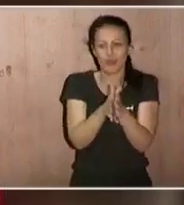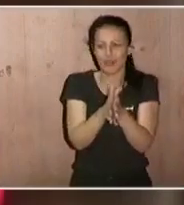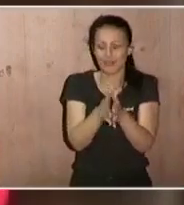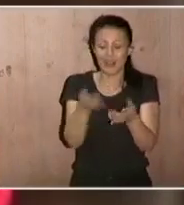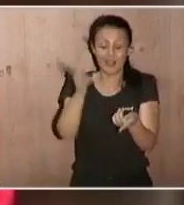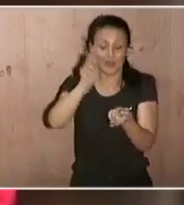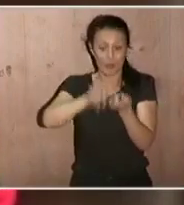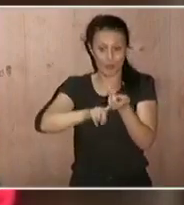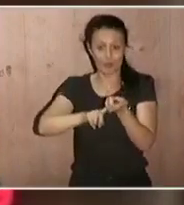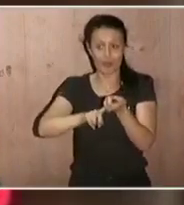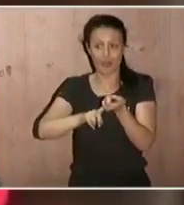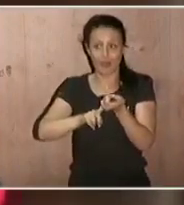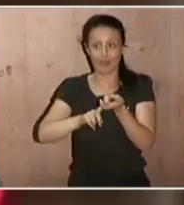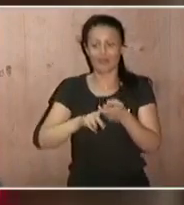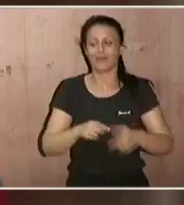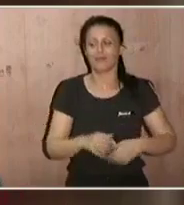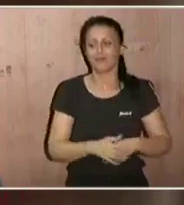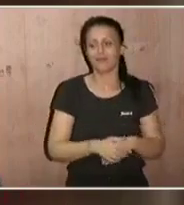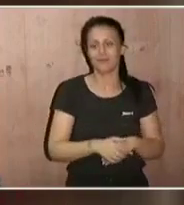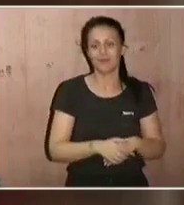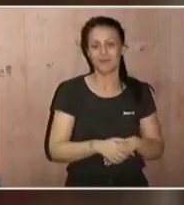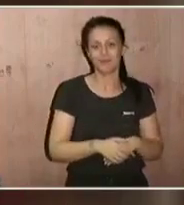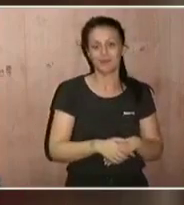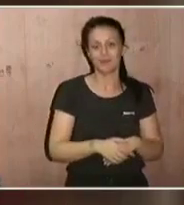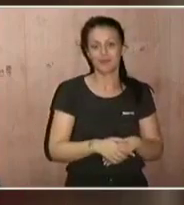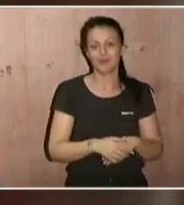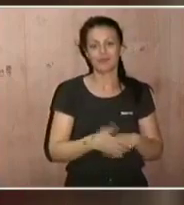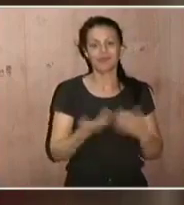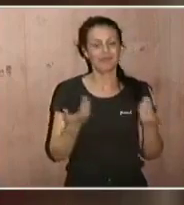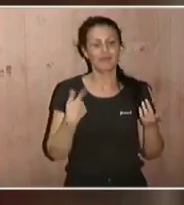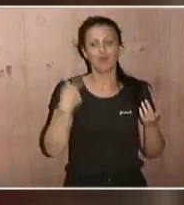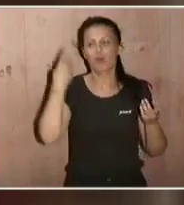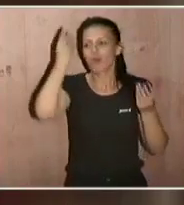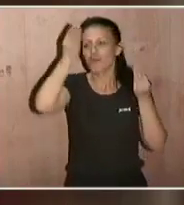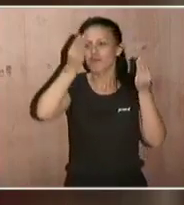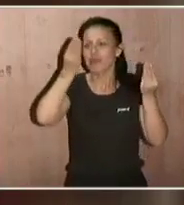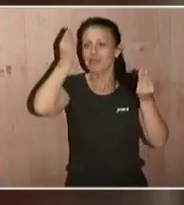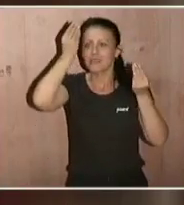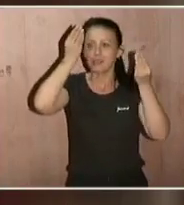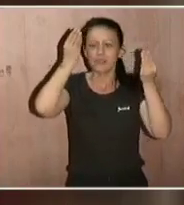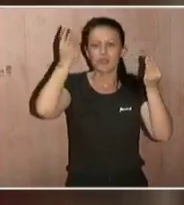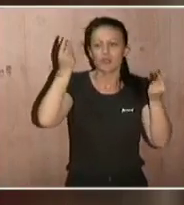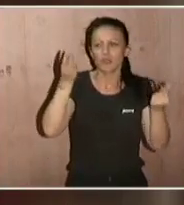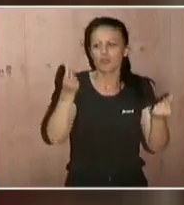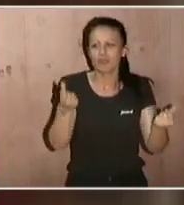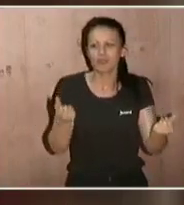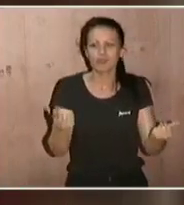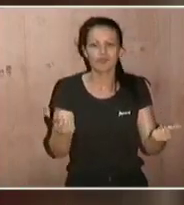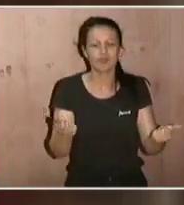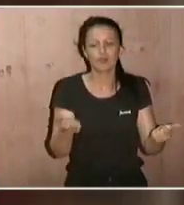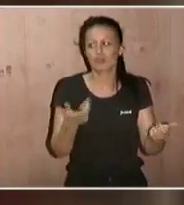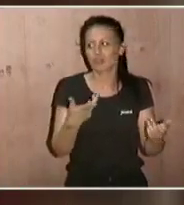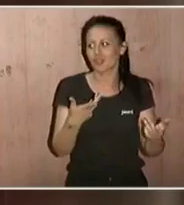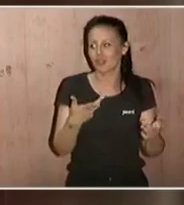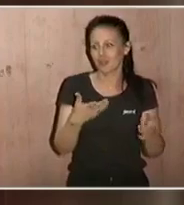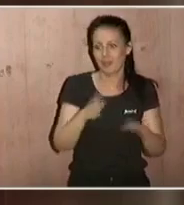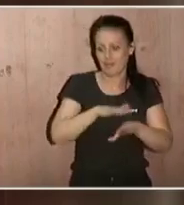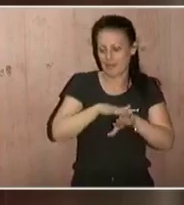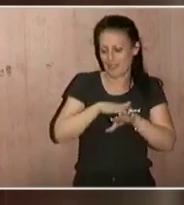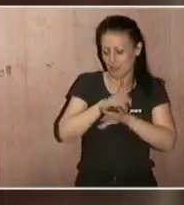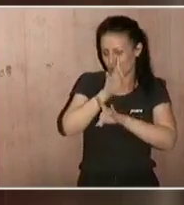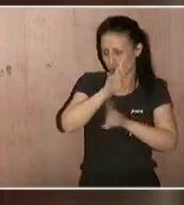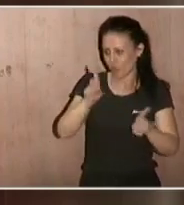de Fernando. Sin necesidad de caer en los tópicos al uso, sería imperdonable pasar por